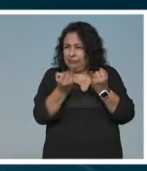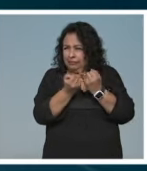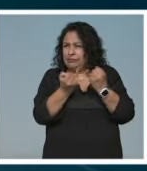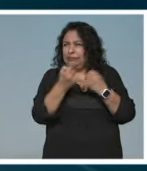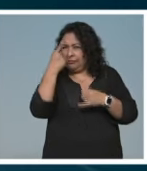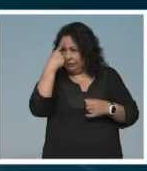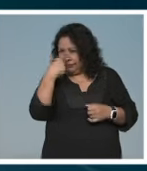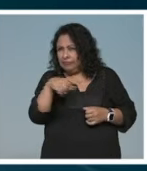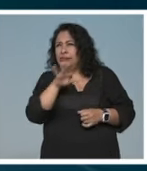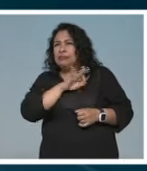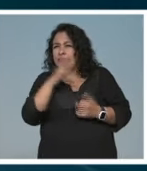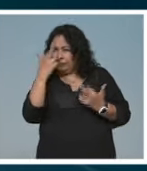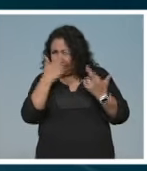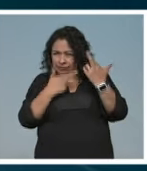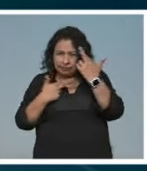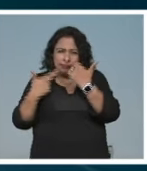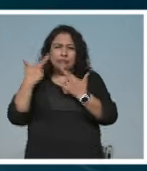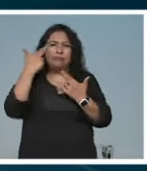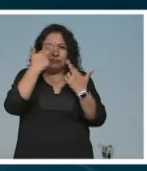para poder revisar